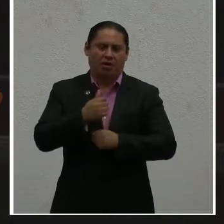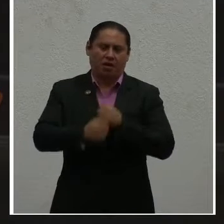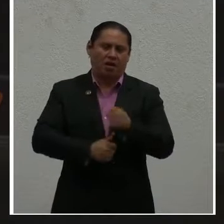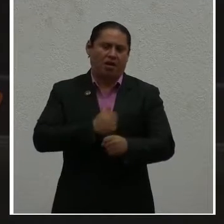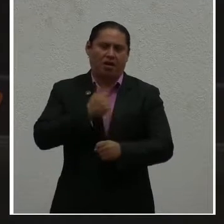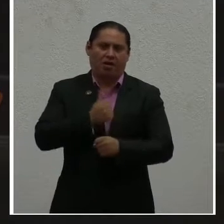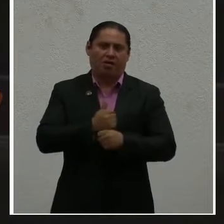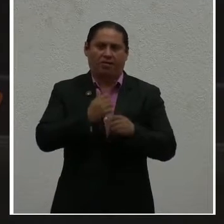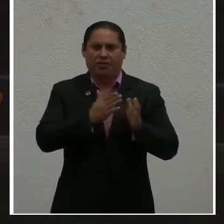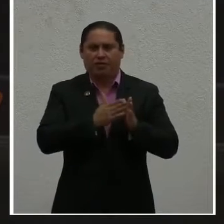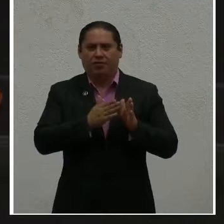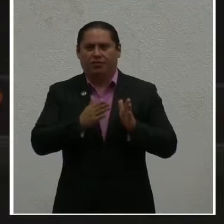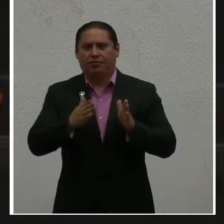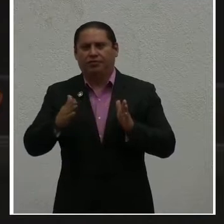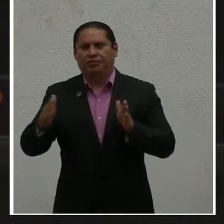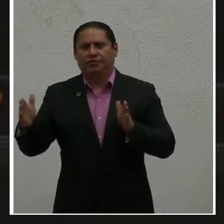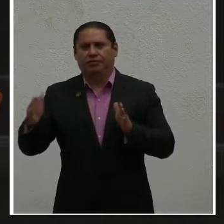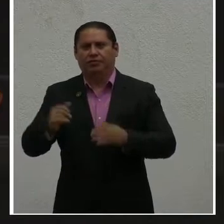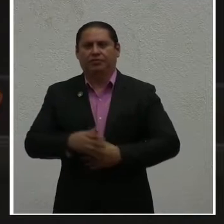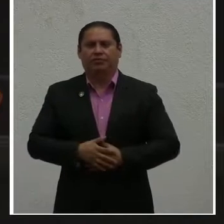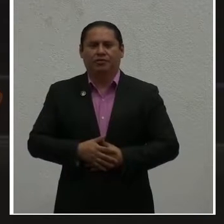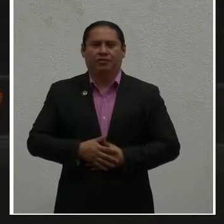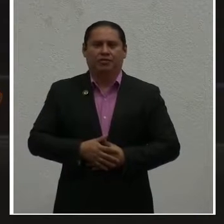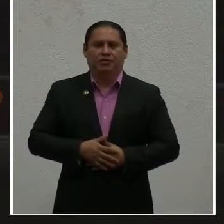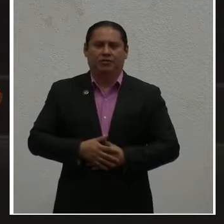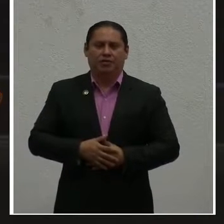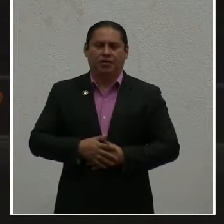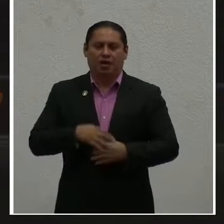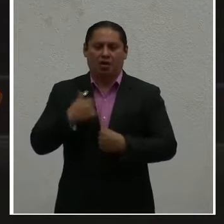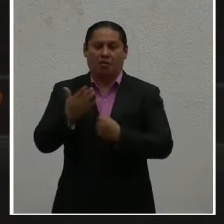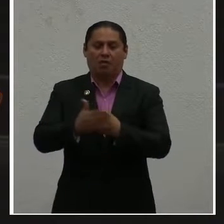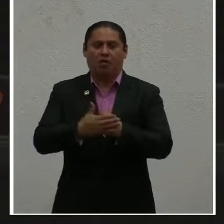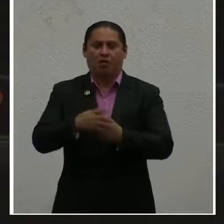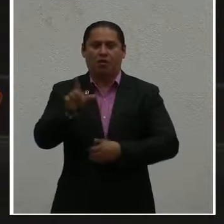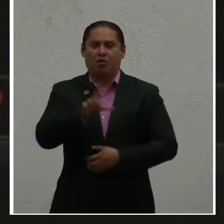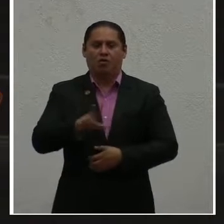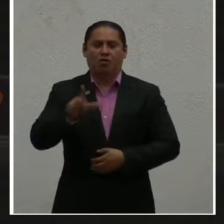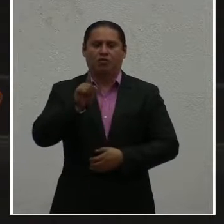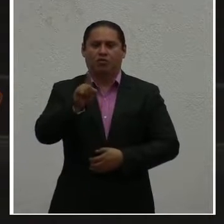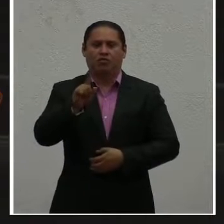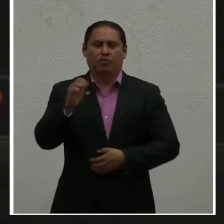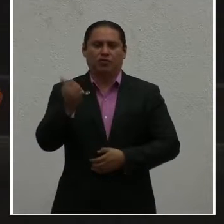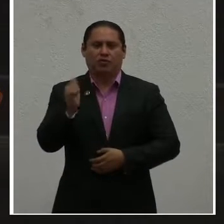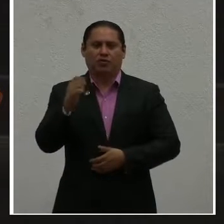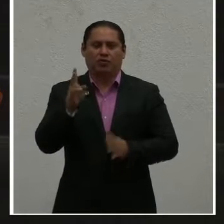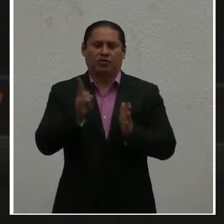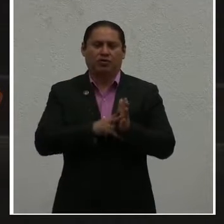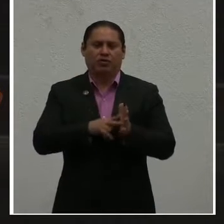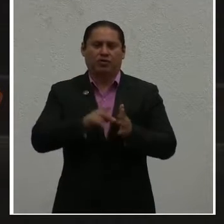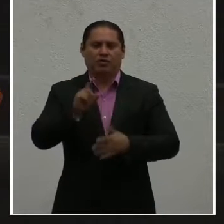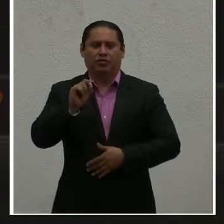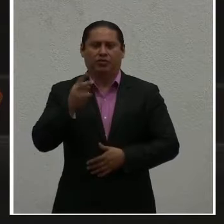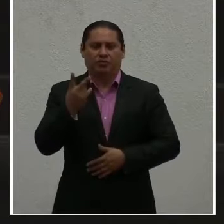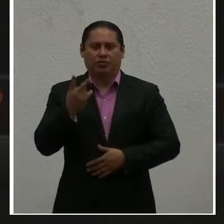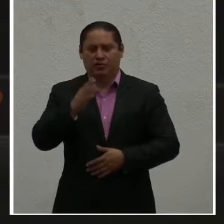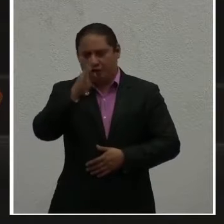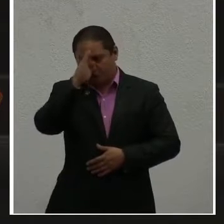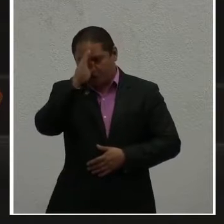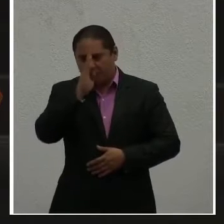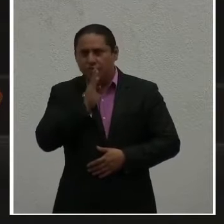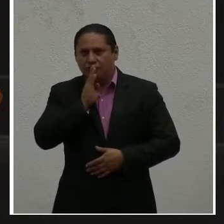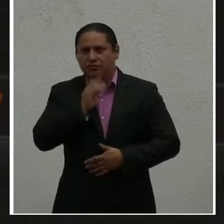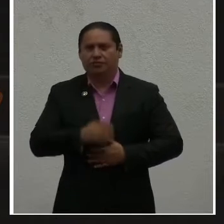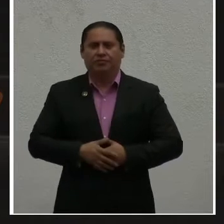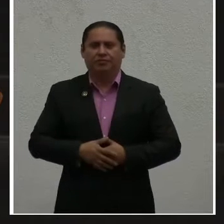ejercicio constitucional a celebrarse el próximo lunes, 1 de agosto del año en curso, a las 12 horas, en